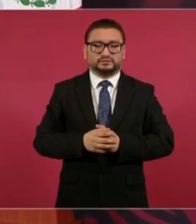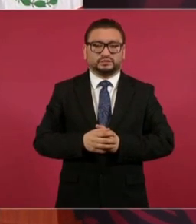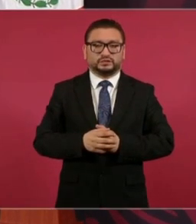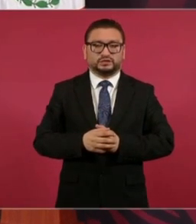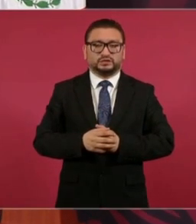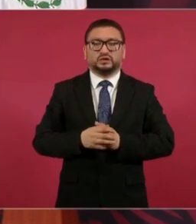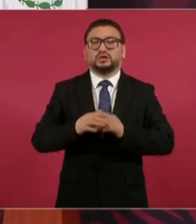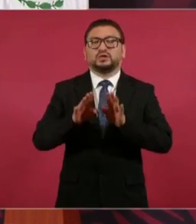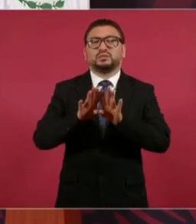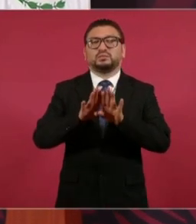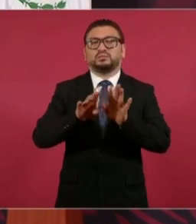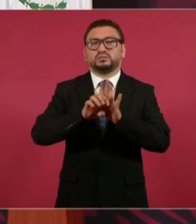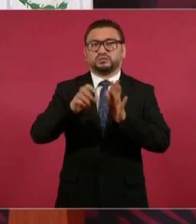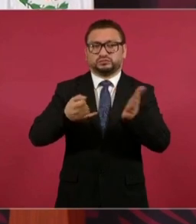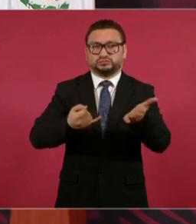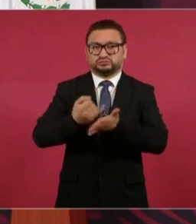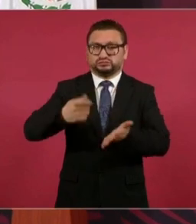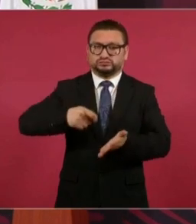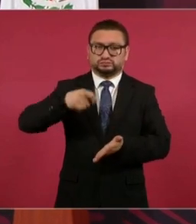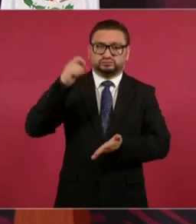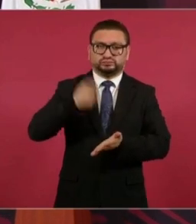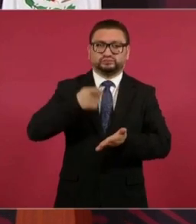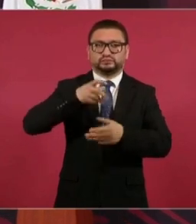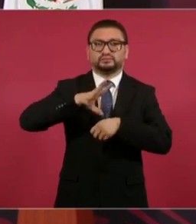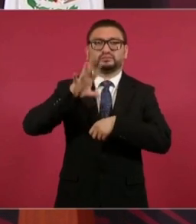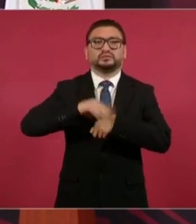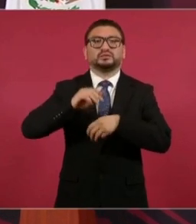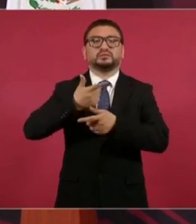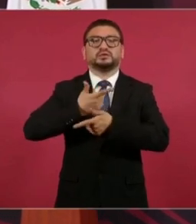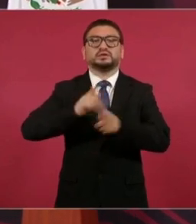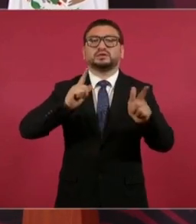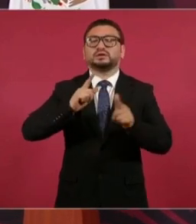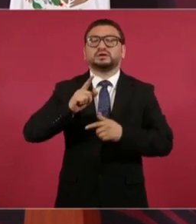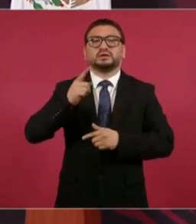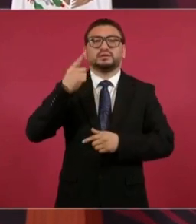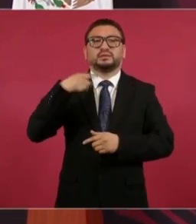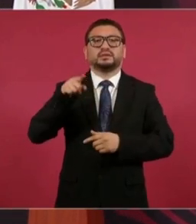como la sentencia que permitió la